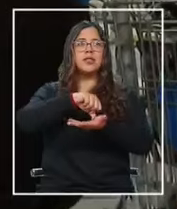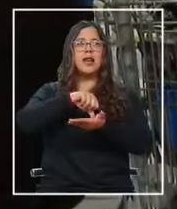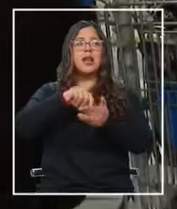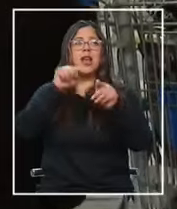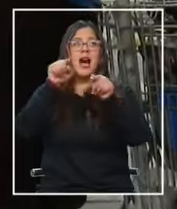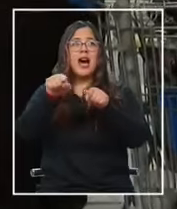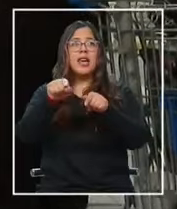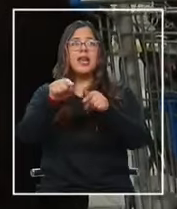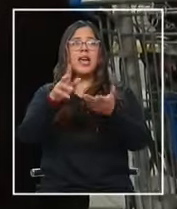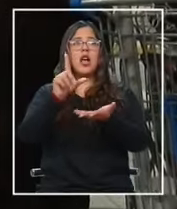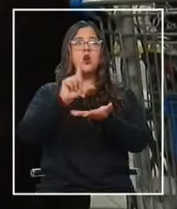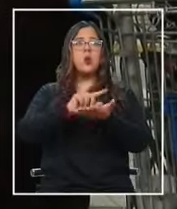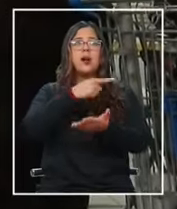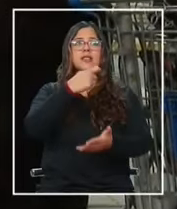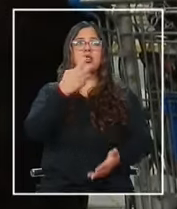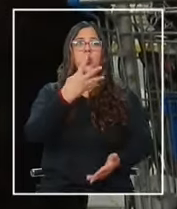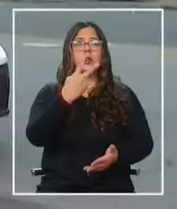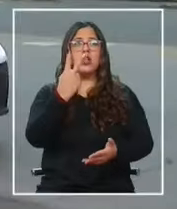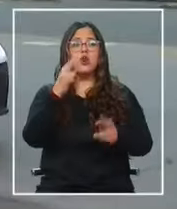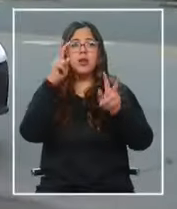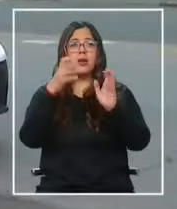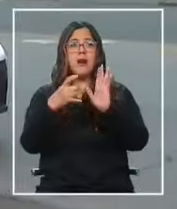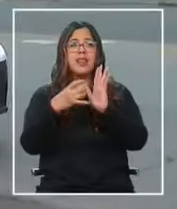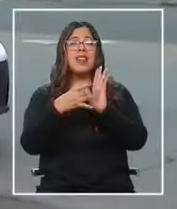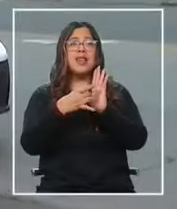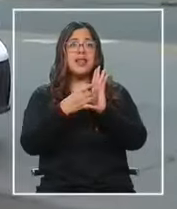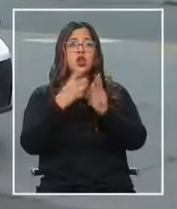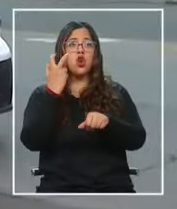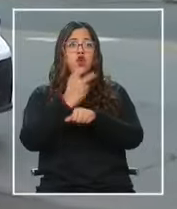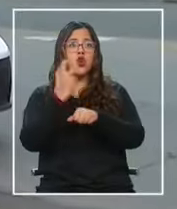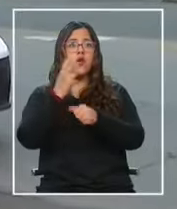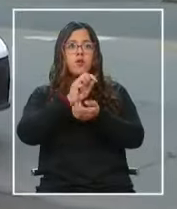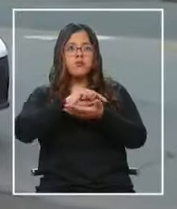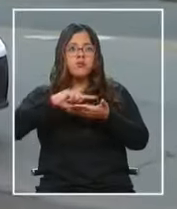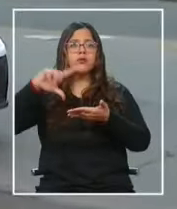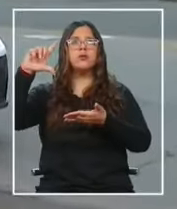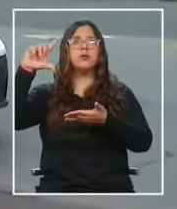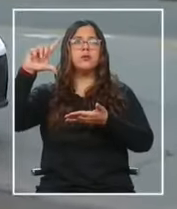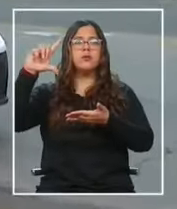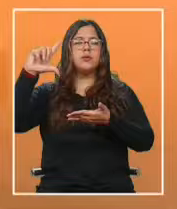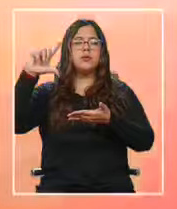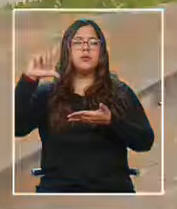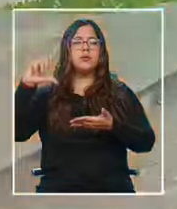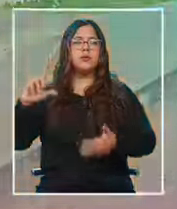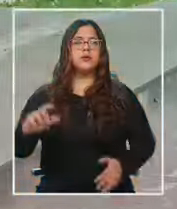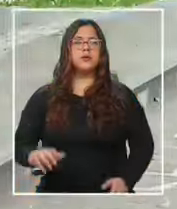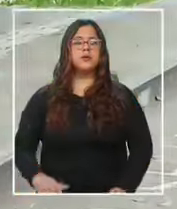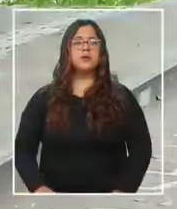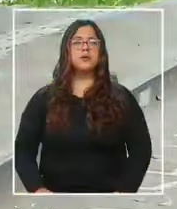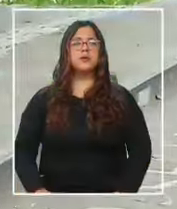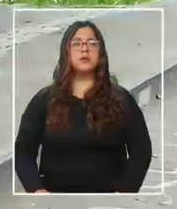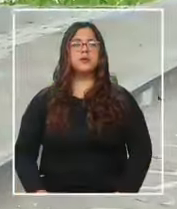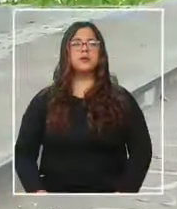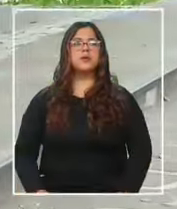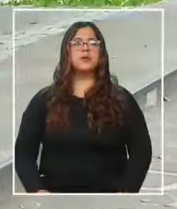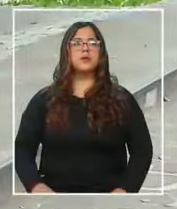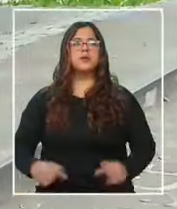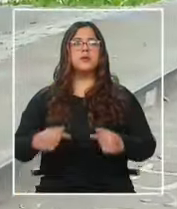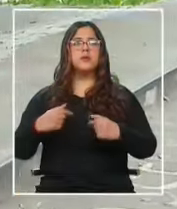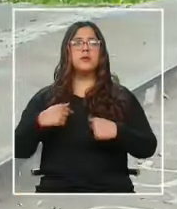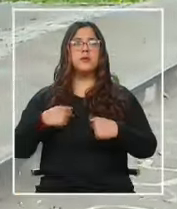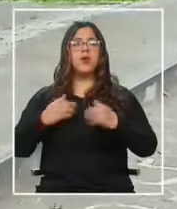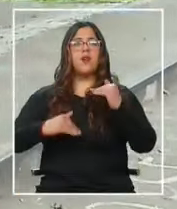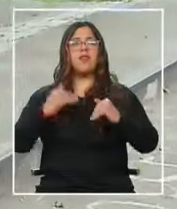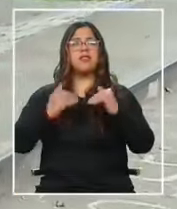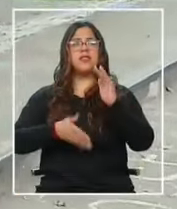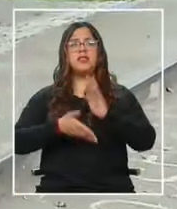cuadrante 192, que en cuanto a robos, registra un alza importante. Salgo como a las casi las 10 a